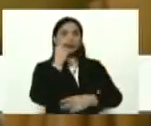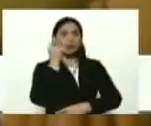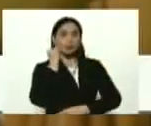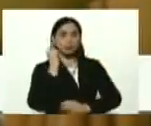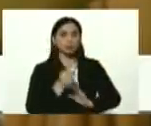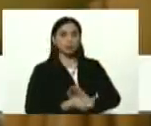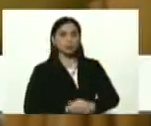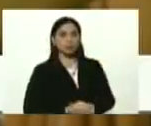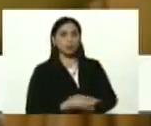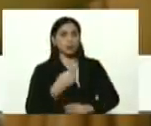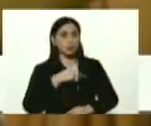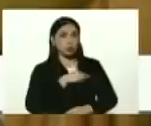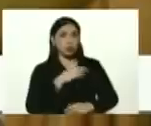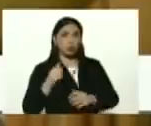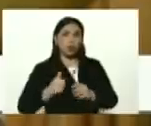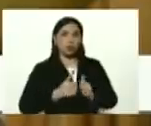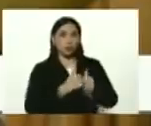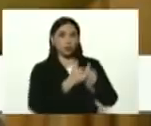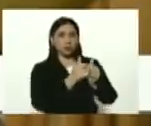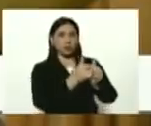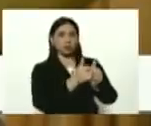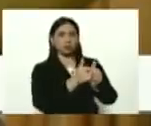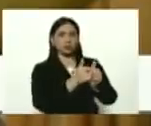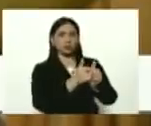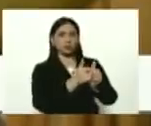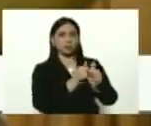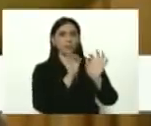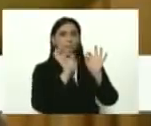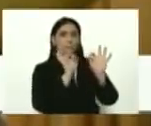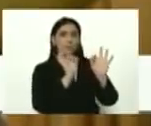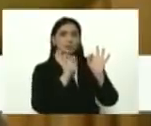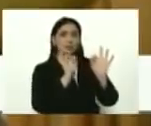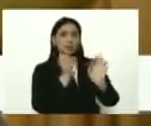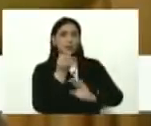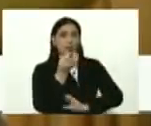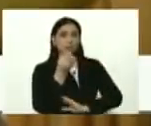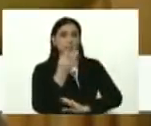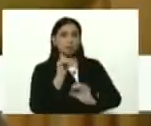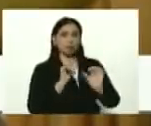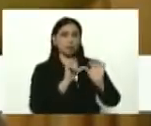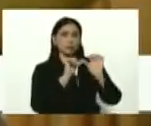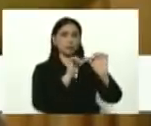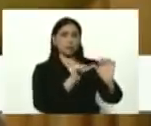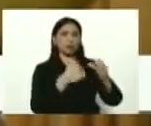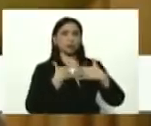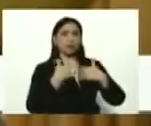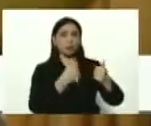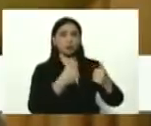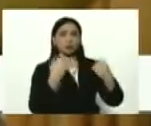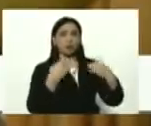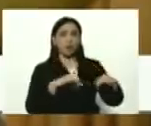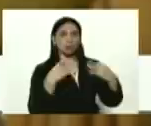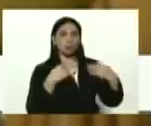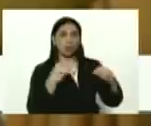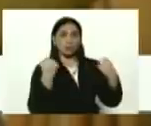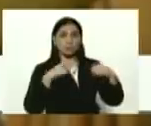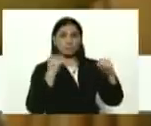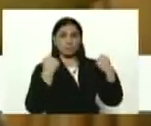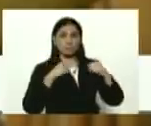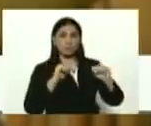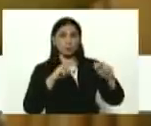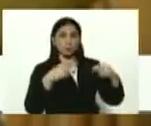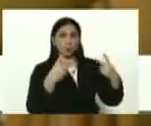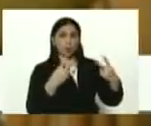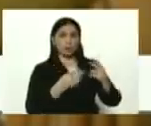delegadas, estuvimos acompañados de los especialistas del Congreso Permanente de la Salud Natural y Terapias Alternativas, que